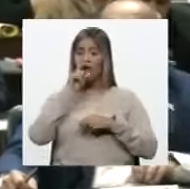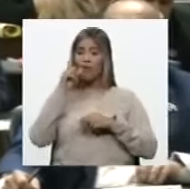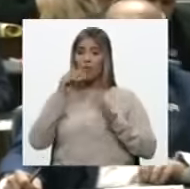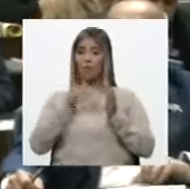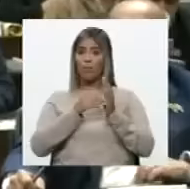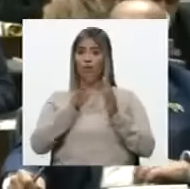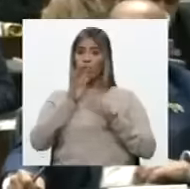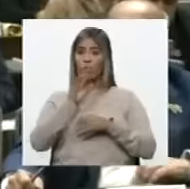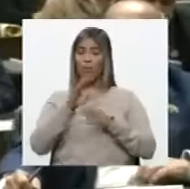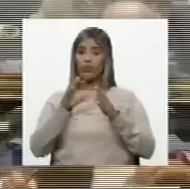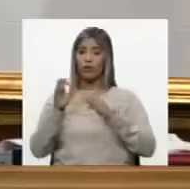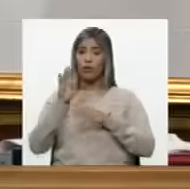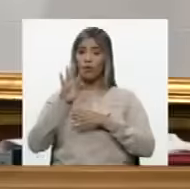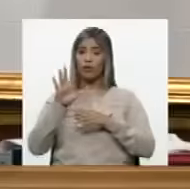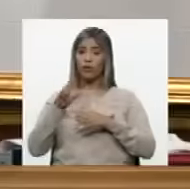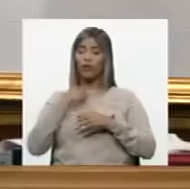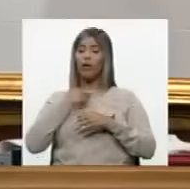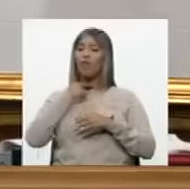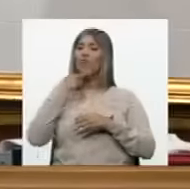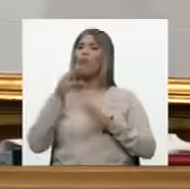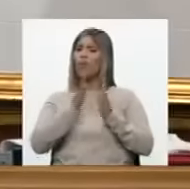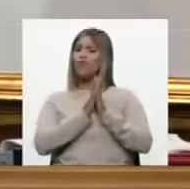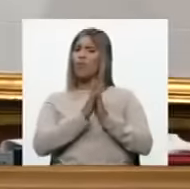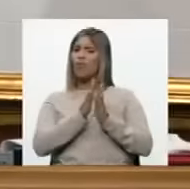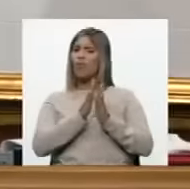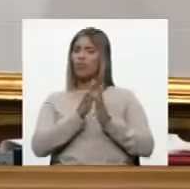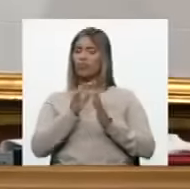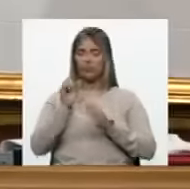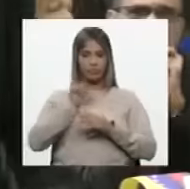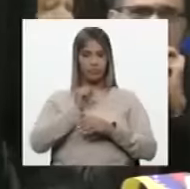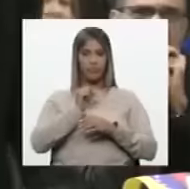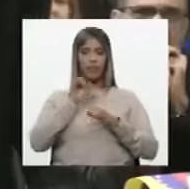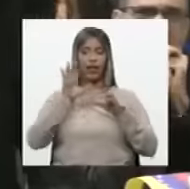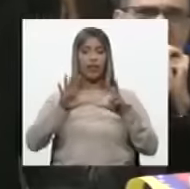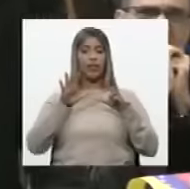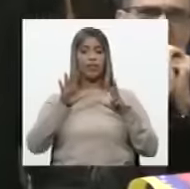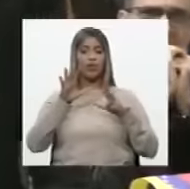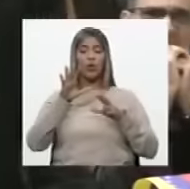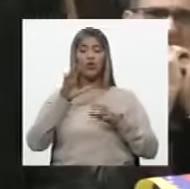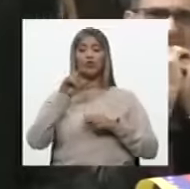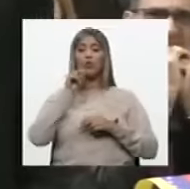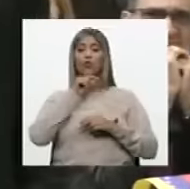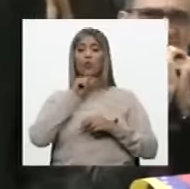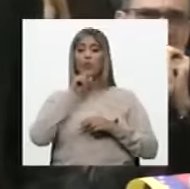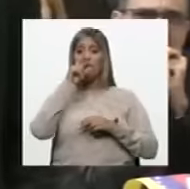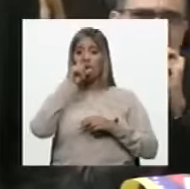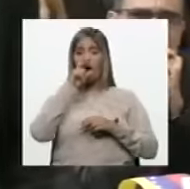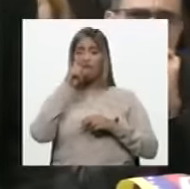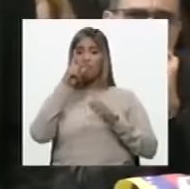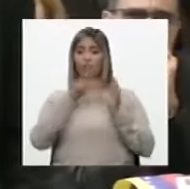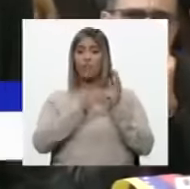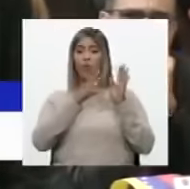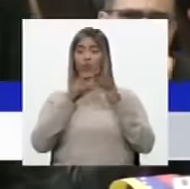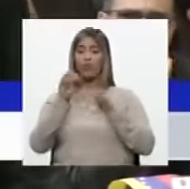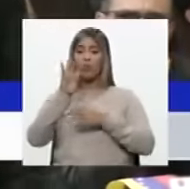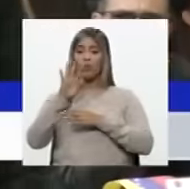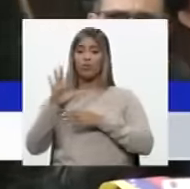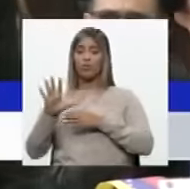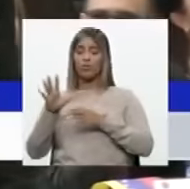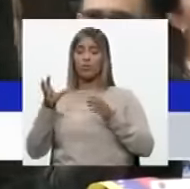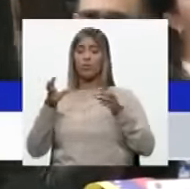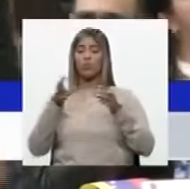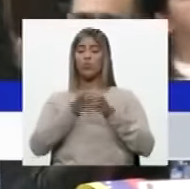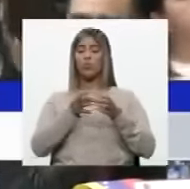Disculpe, Democrática... diputado, ¿puede hablar un poco más alto? Disculpe. Sí. El 18 de octubre del 45, el Partido Acción Democrática,